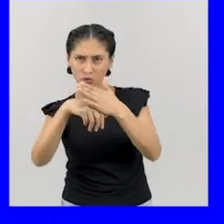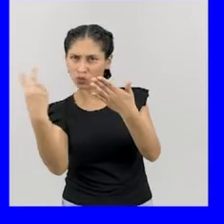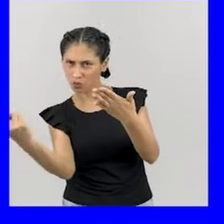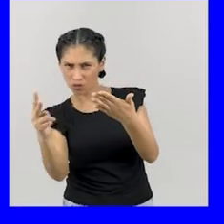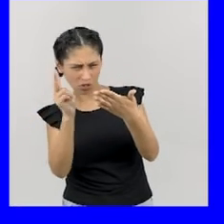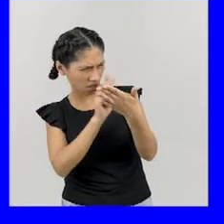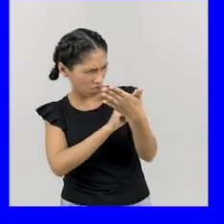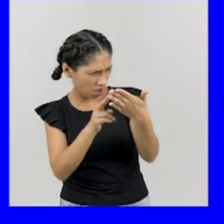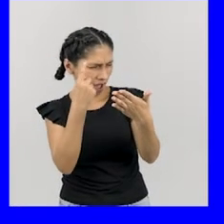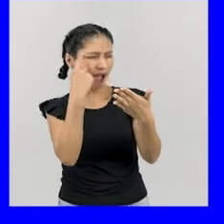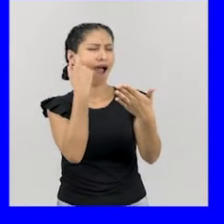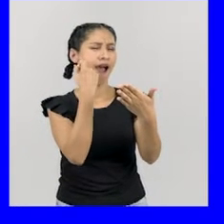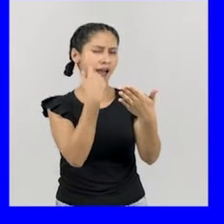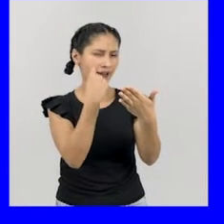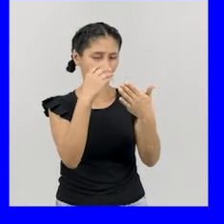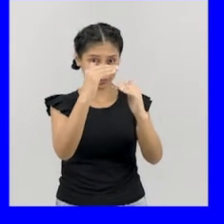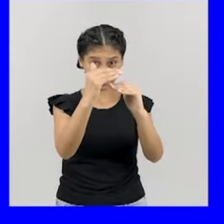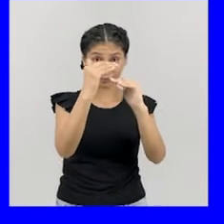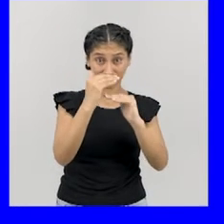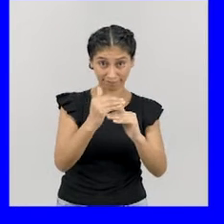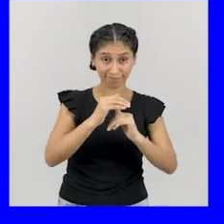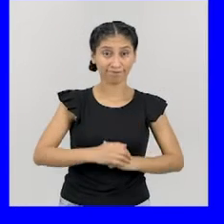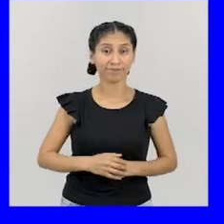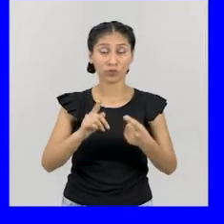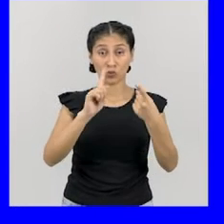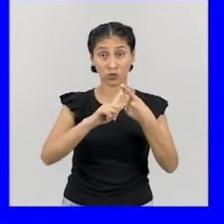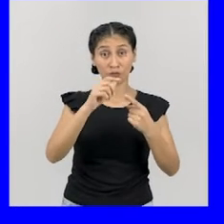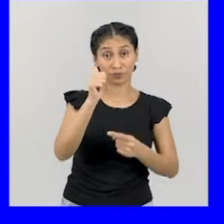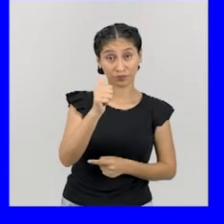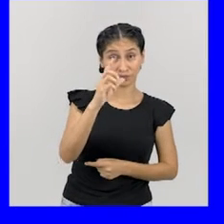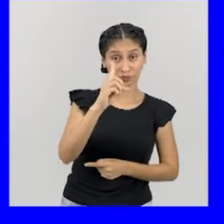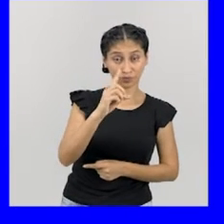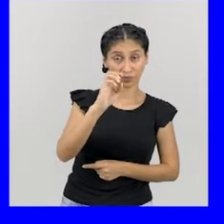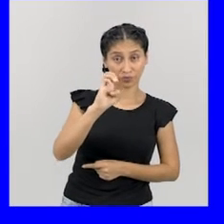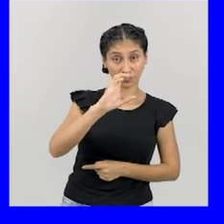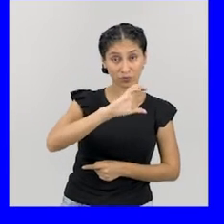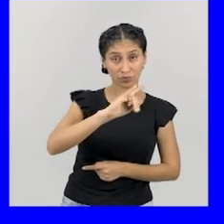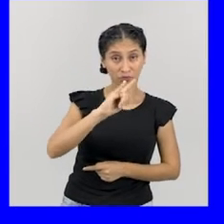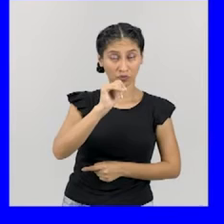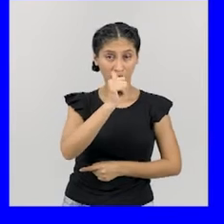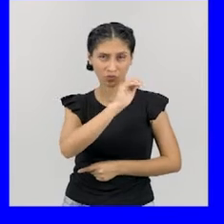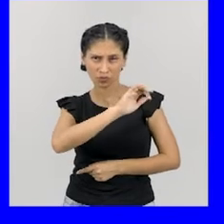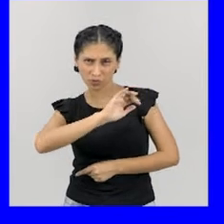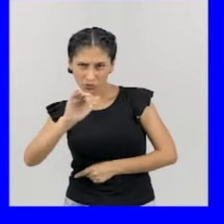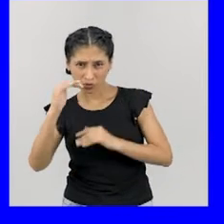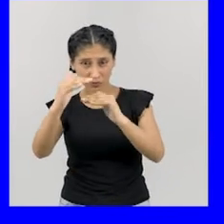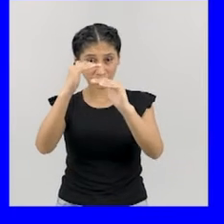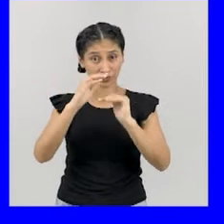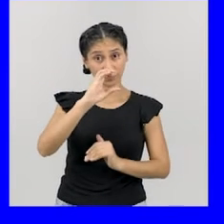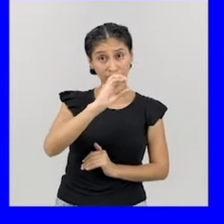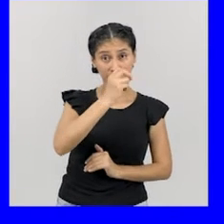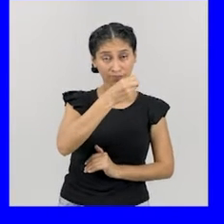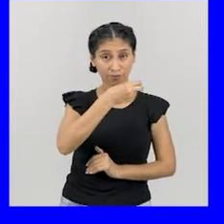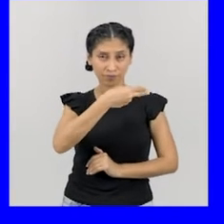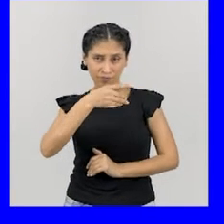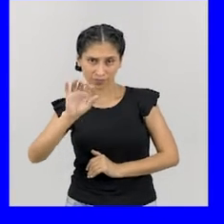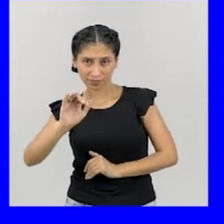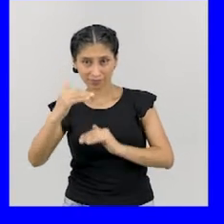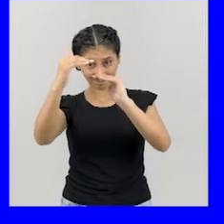comunicativo. Las propiedades textuales son las siguientes: adecuación, coherencia,